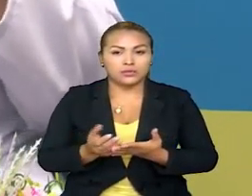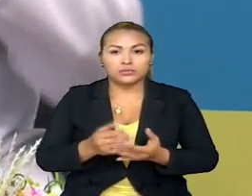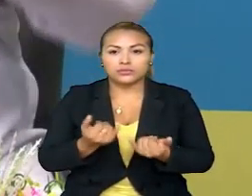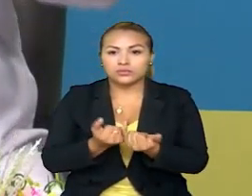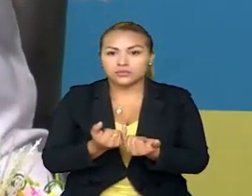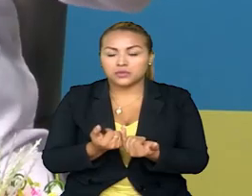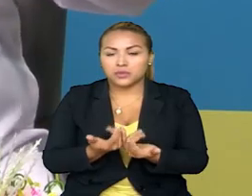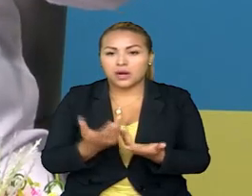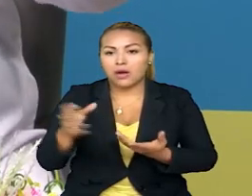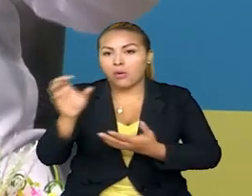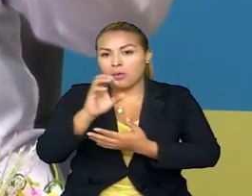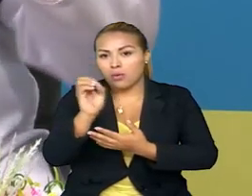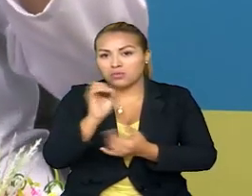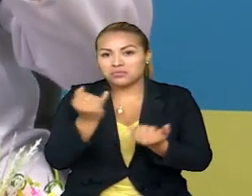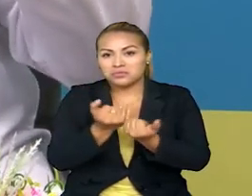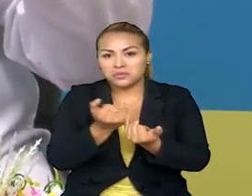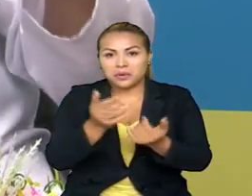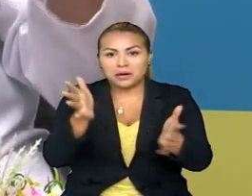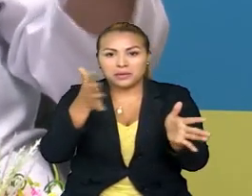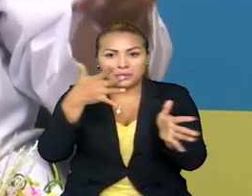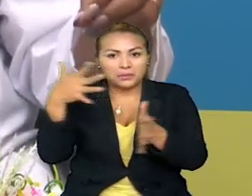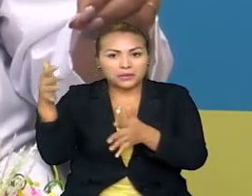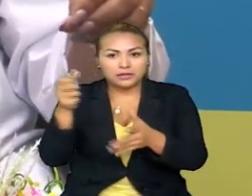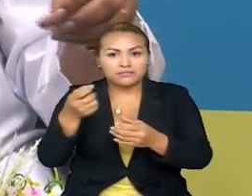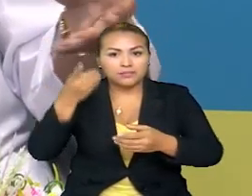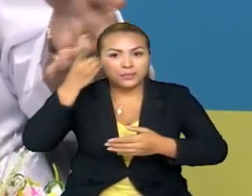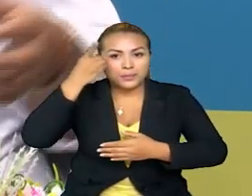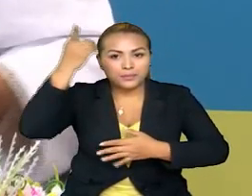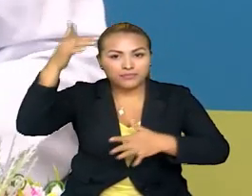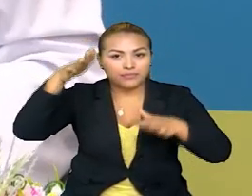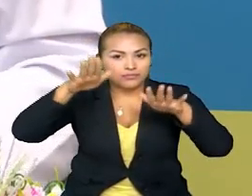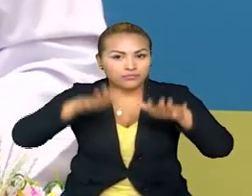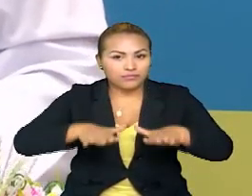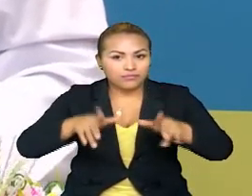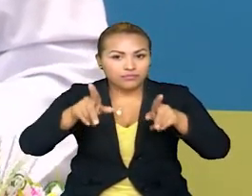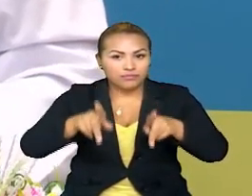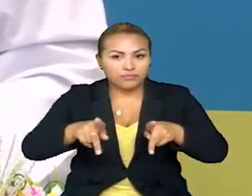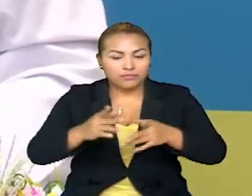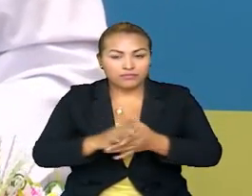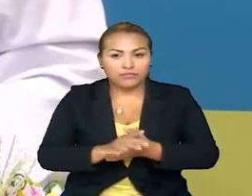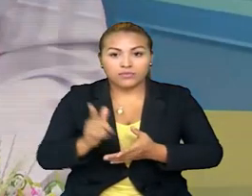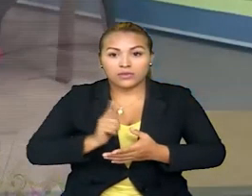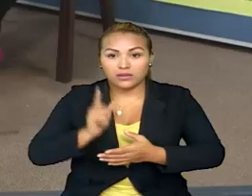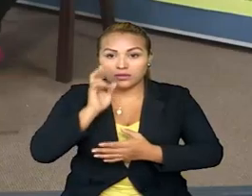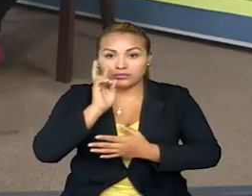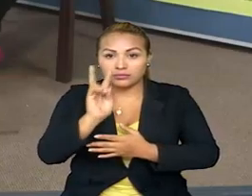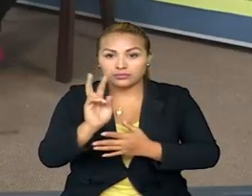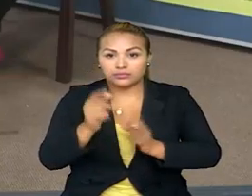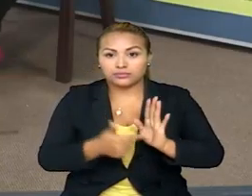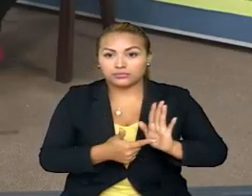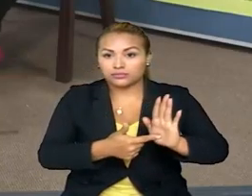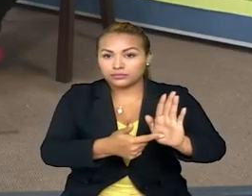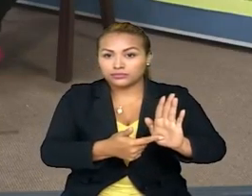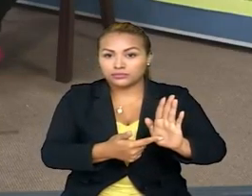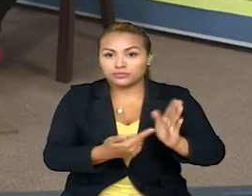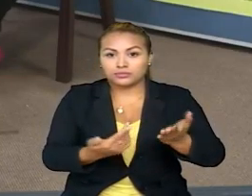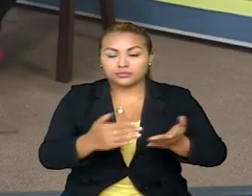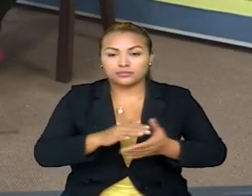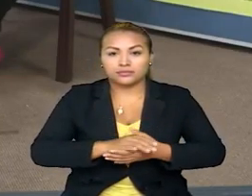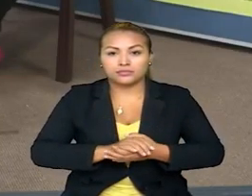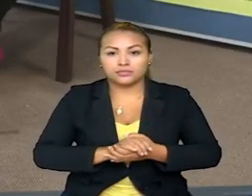tal y el medio ambiente en que se desarrollan las personas esto tiene que ver por ejemplo doctora con un